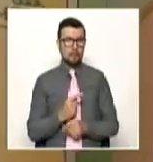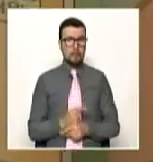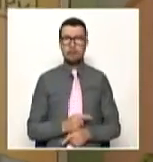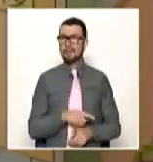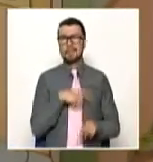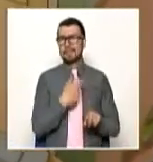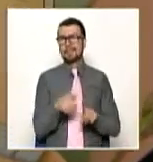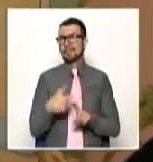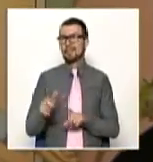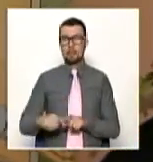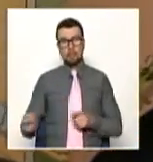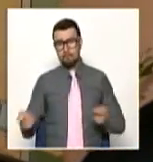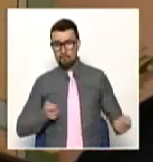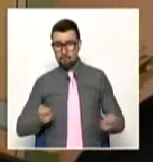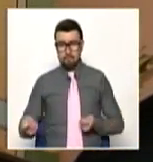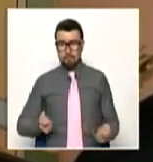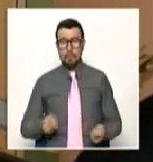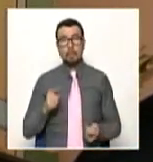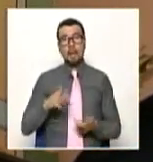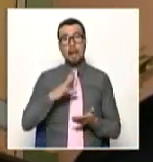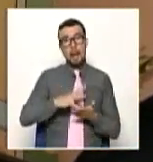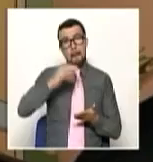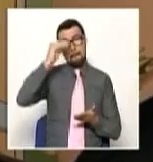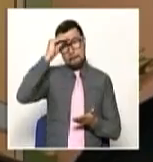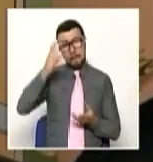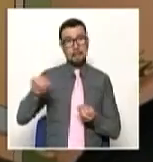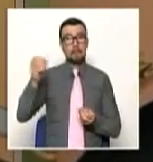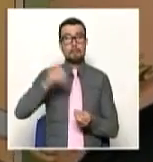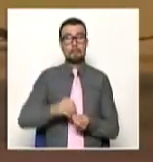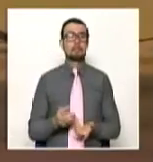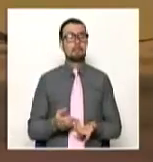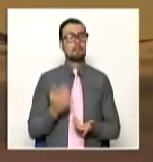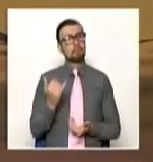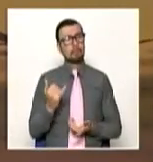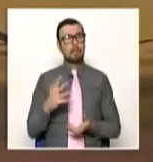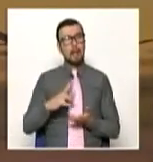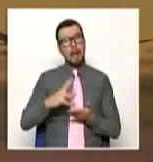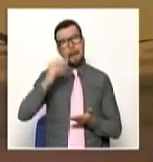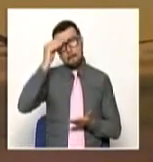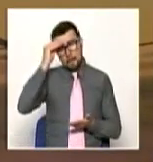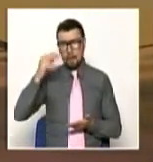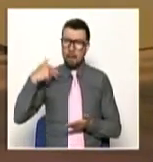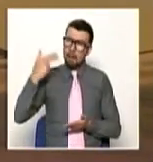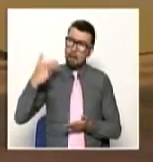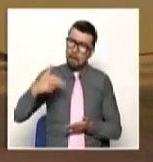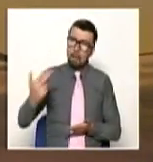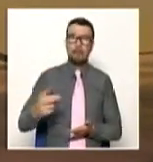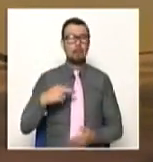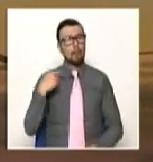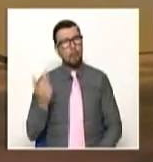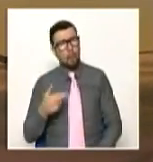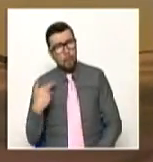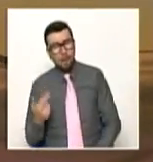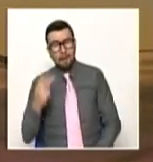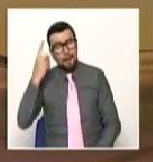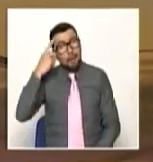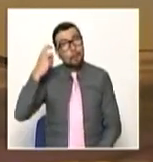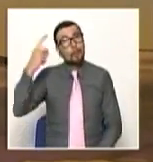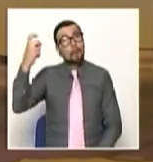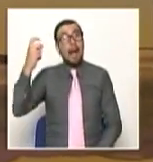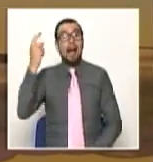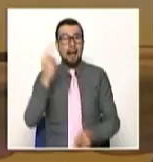diferentes funciones, donde van a aprender más, donde van a aprender a narrar, a dramatizar, a imaginar y a